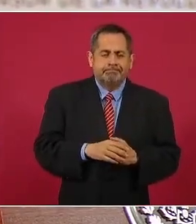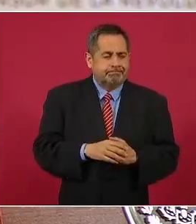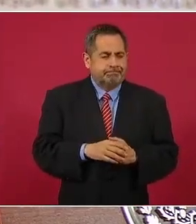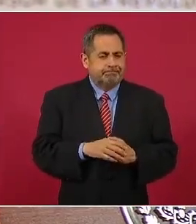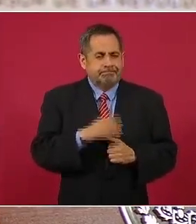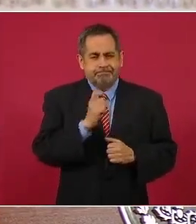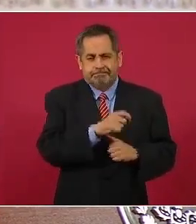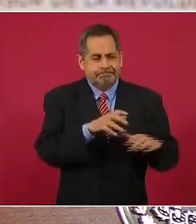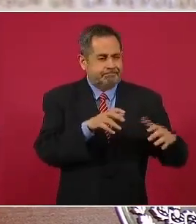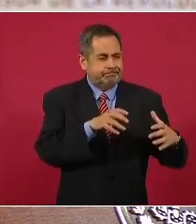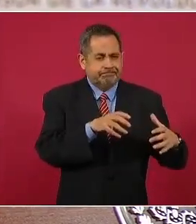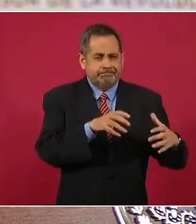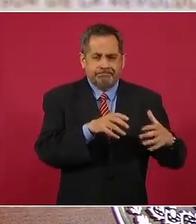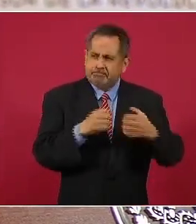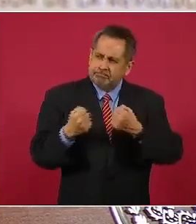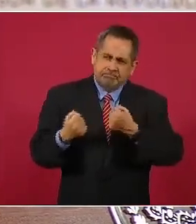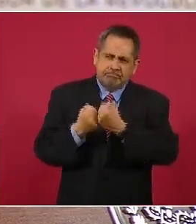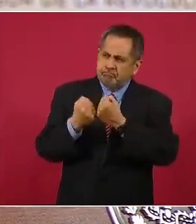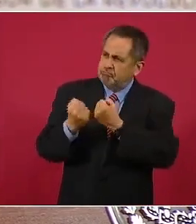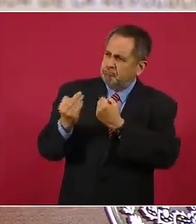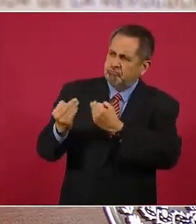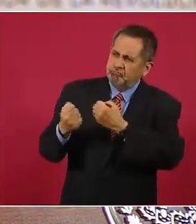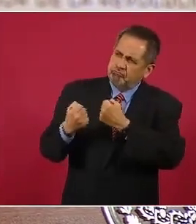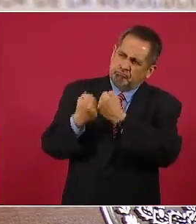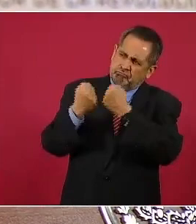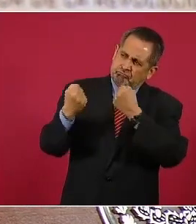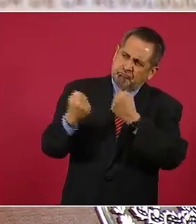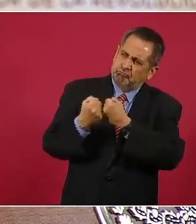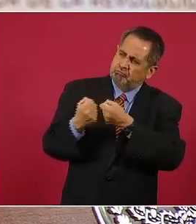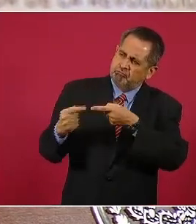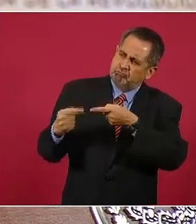enfrentados a nosotros.